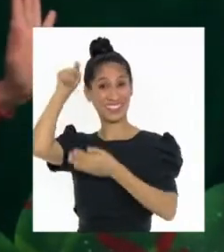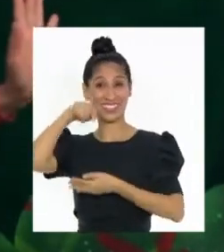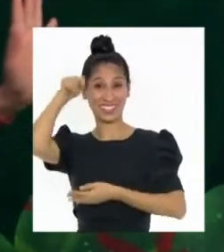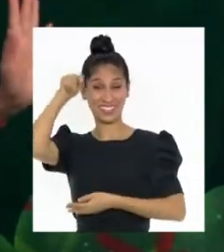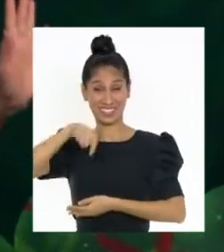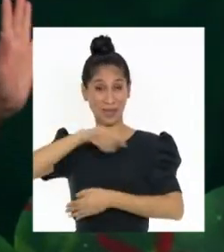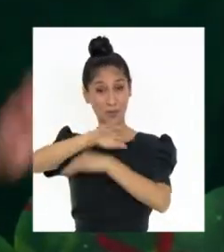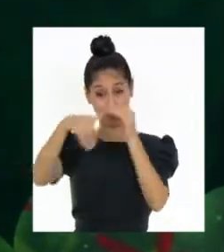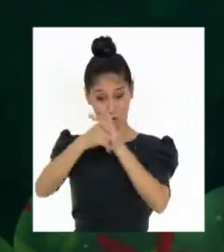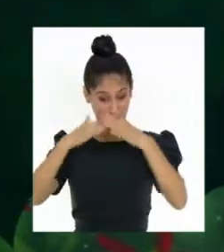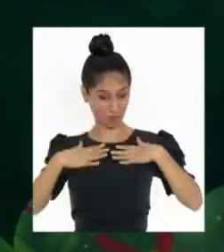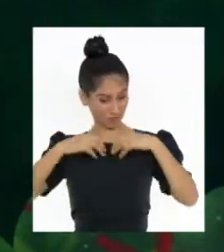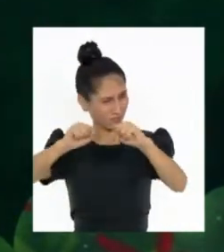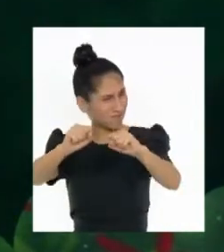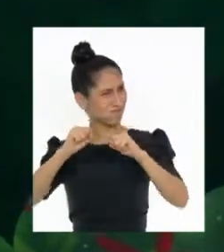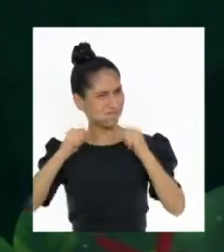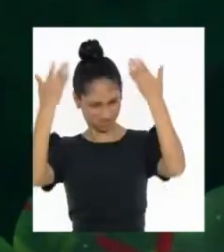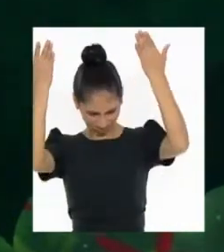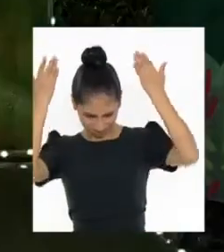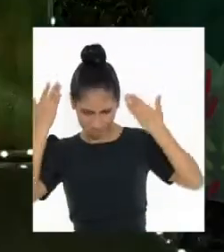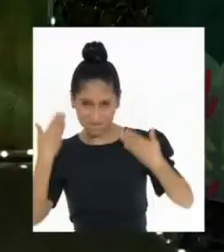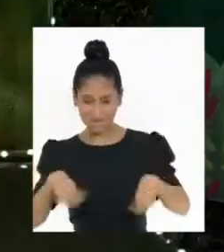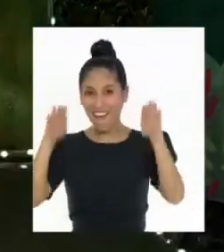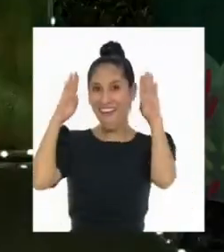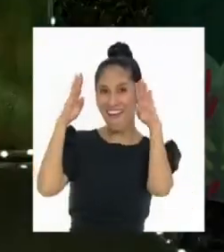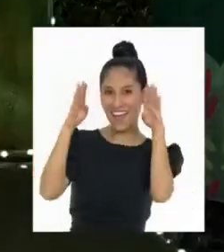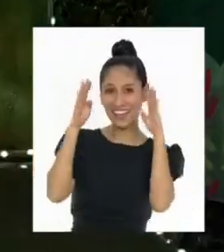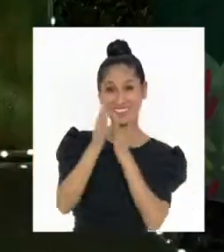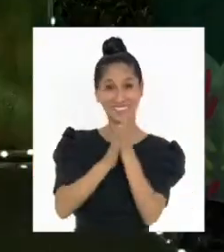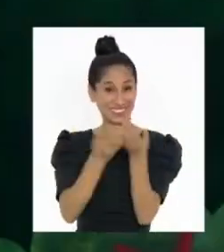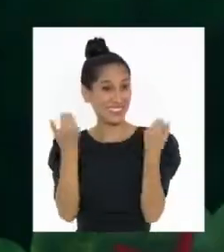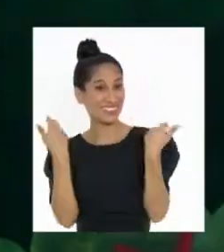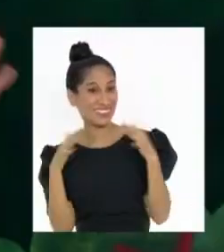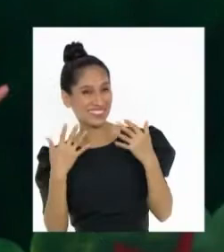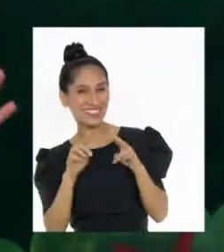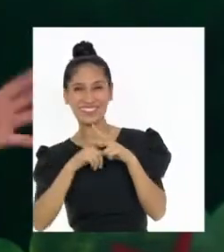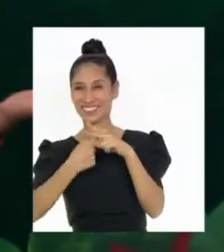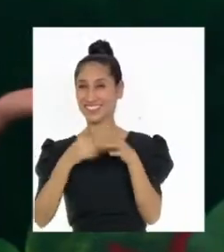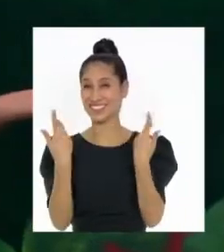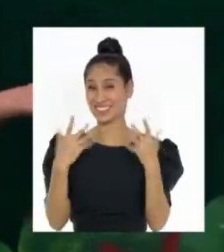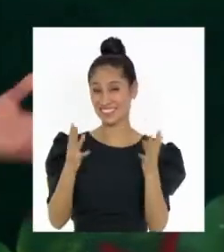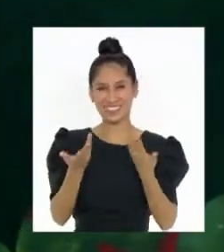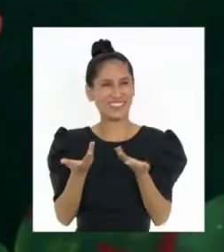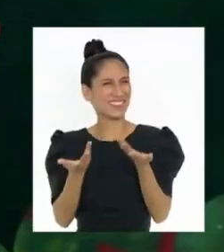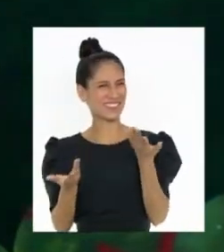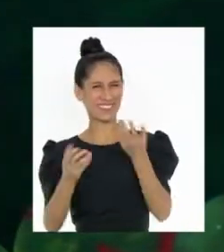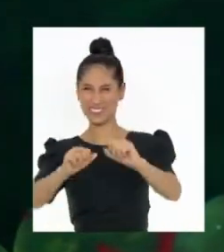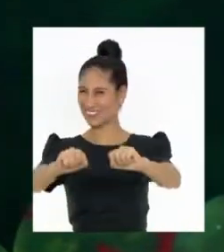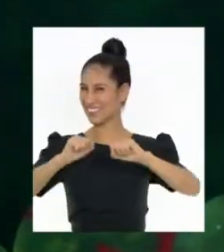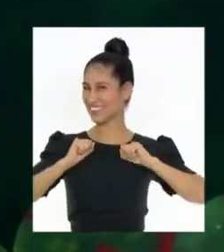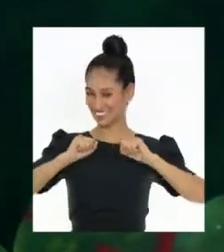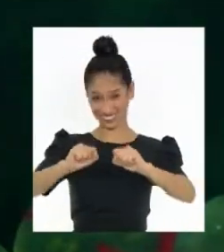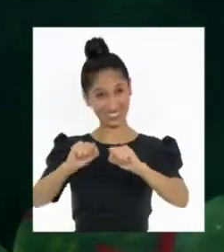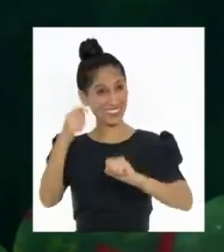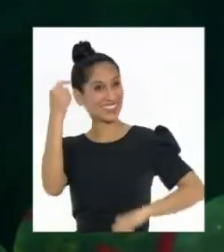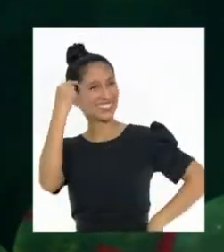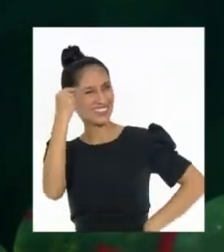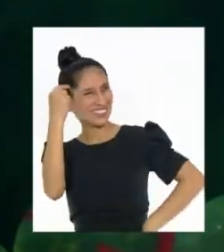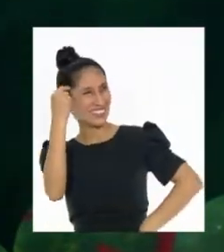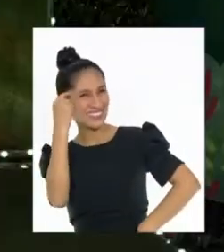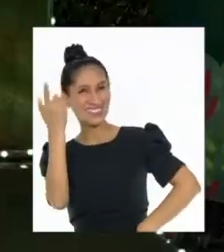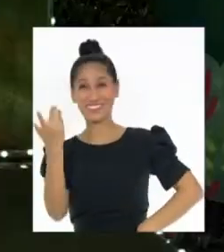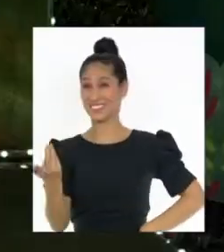todos nuestros sentidos activados y súper alerta. Ahora sí estamos listas y listos para ejercitar nuestro cuerpo y nuestra